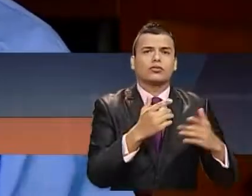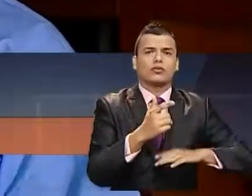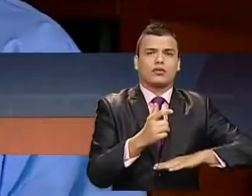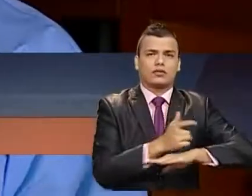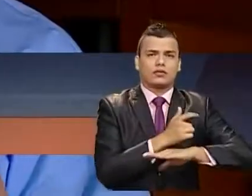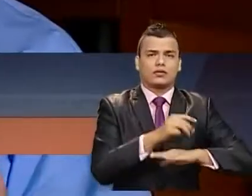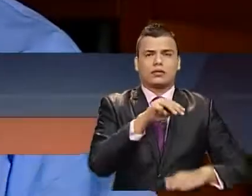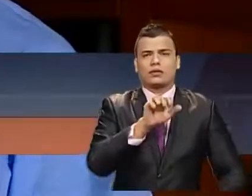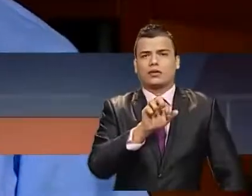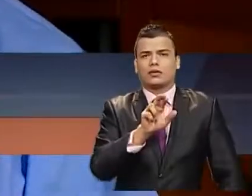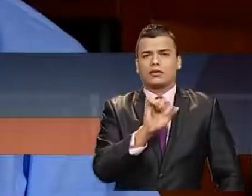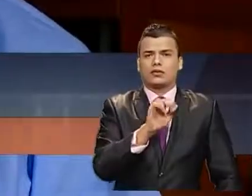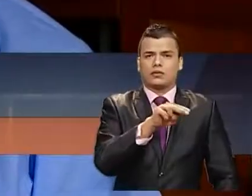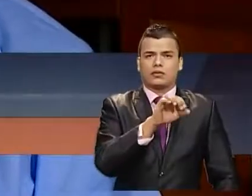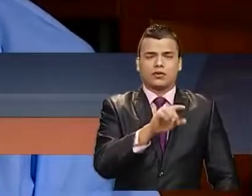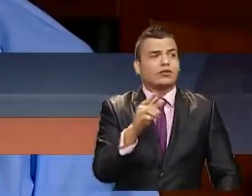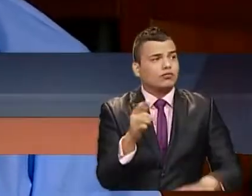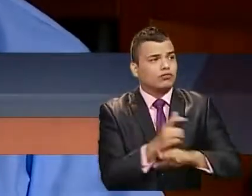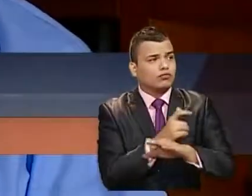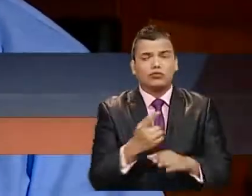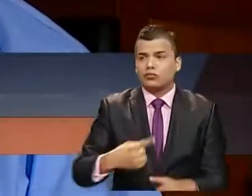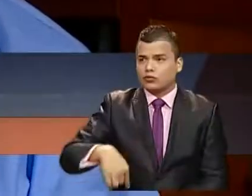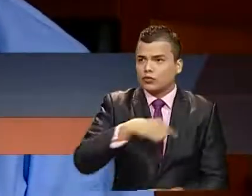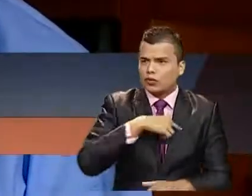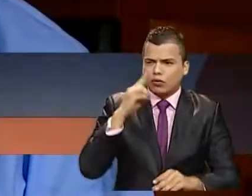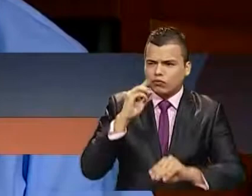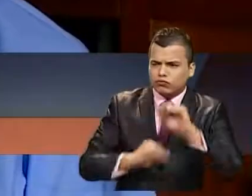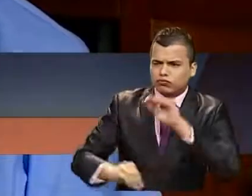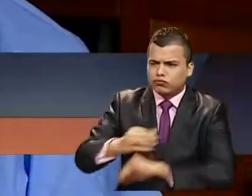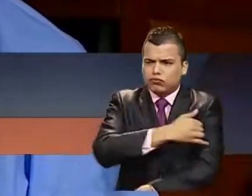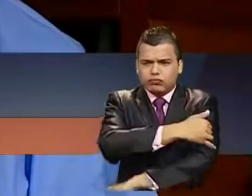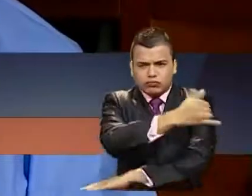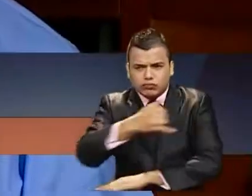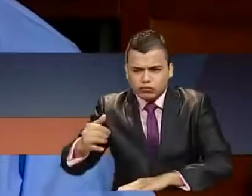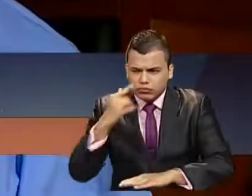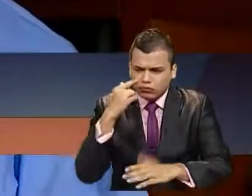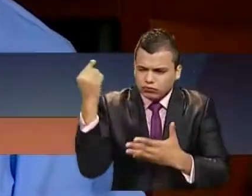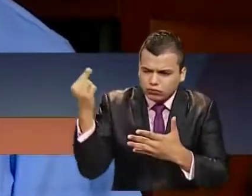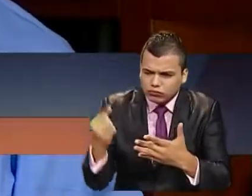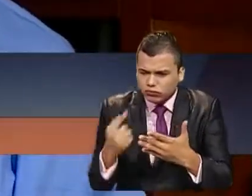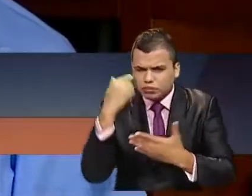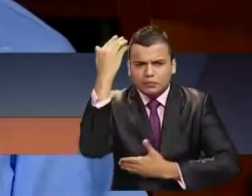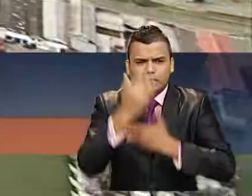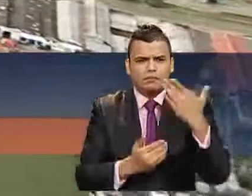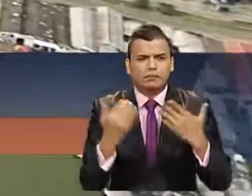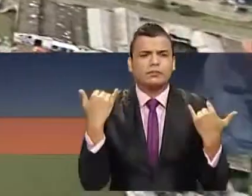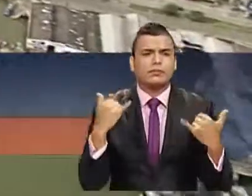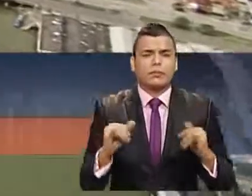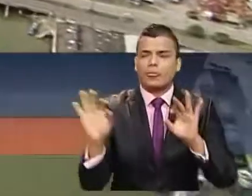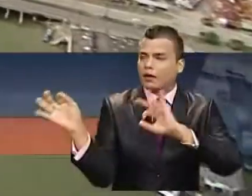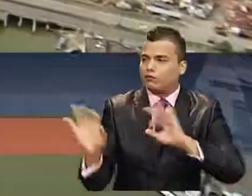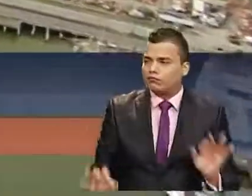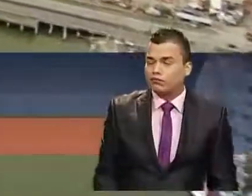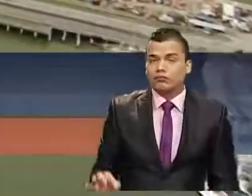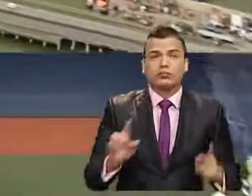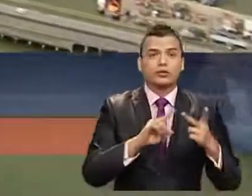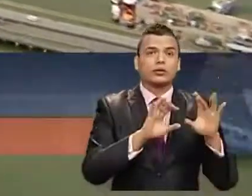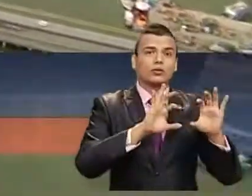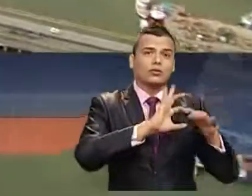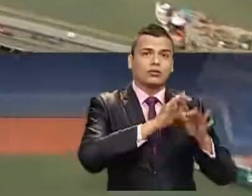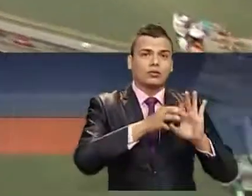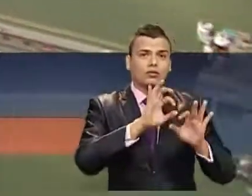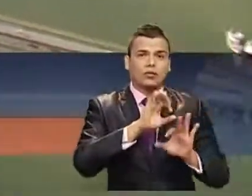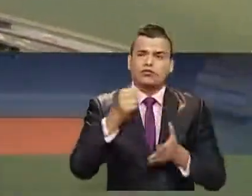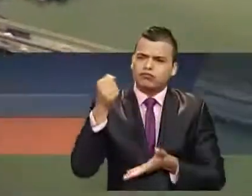klínger nosotros vamos a hacer el diseño ya estamos sacando para poder hacer el diseño y coldeportes va a